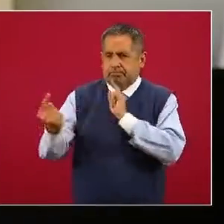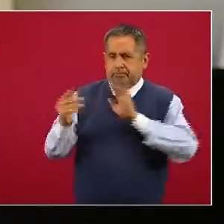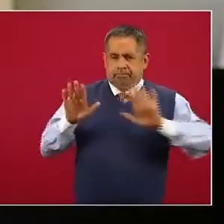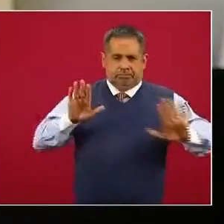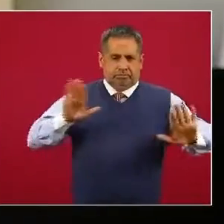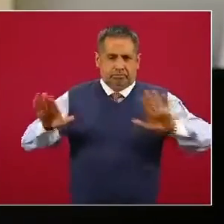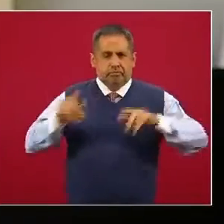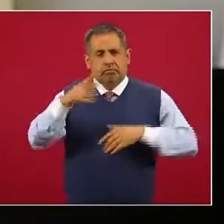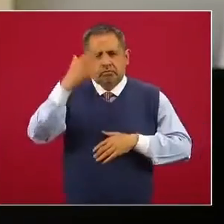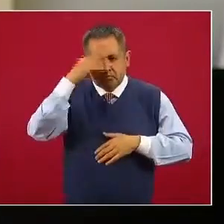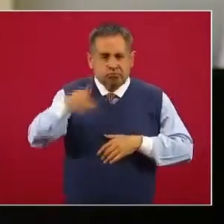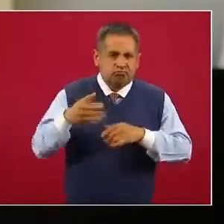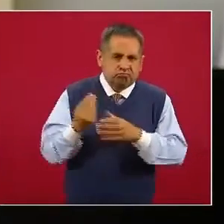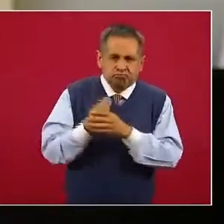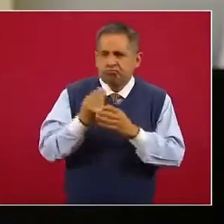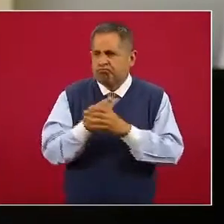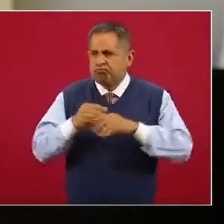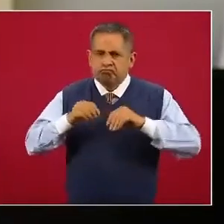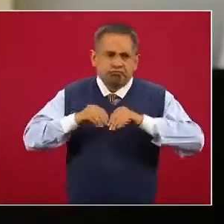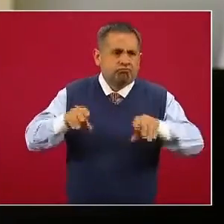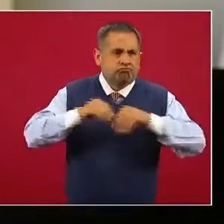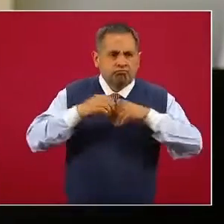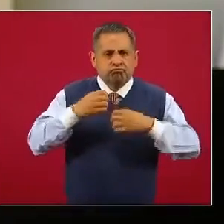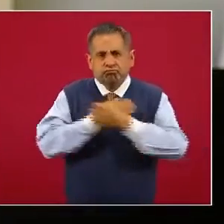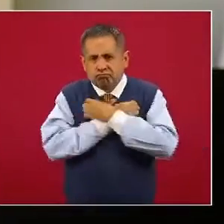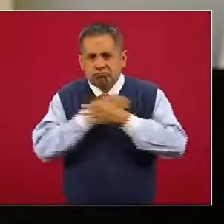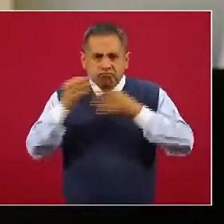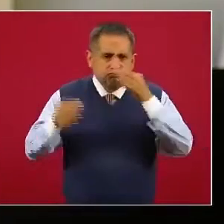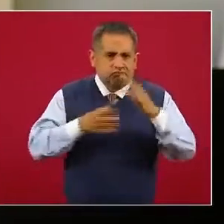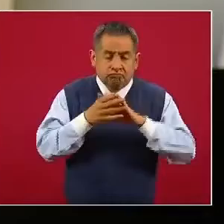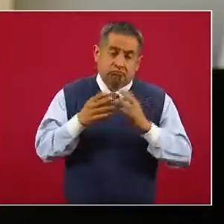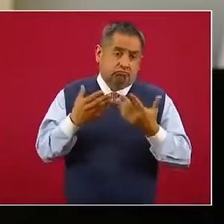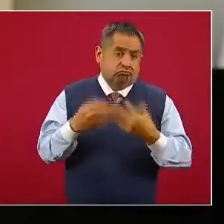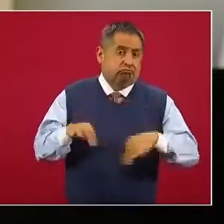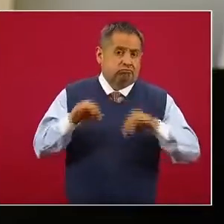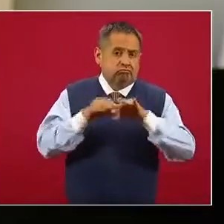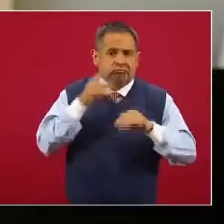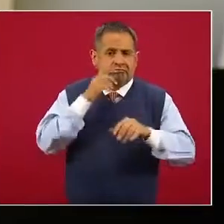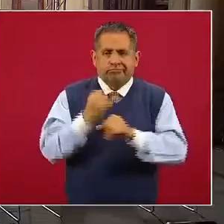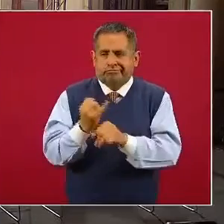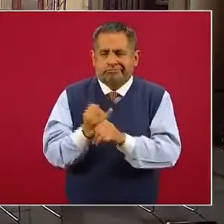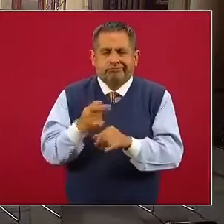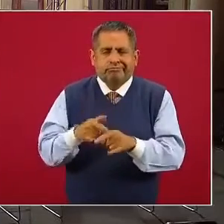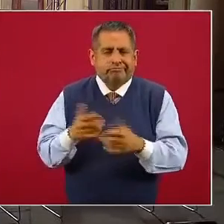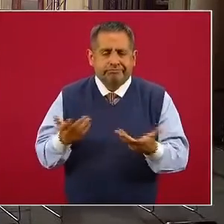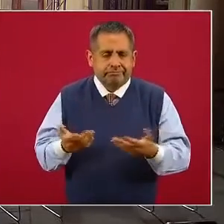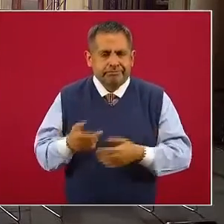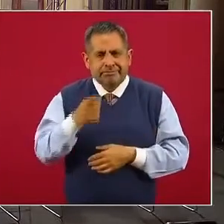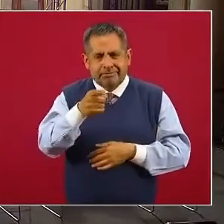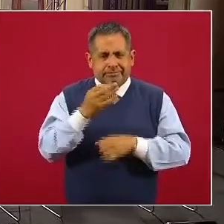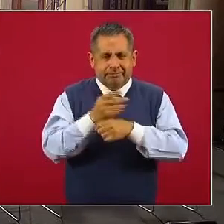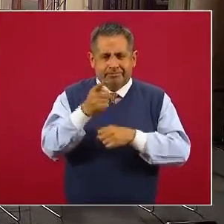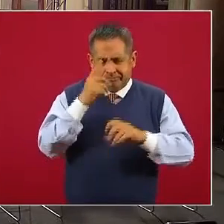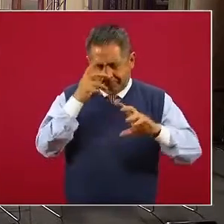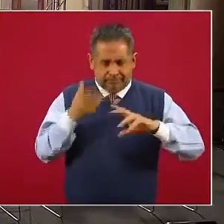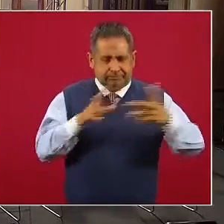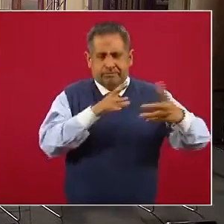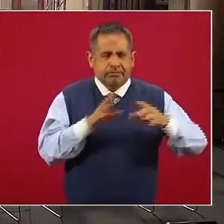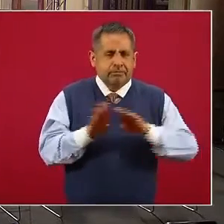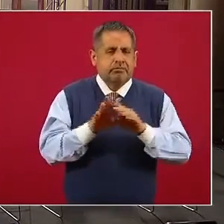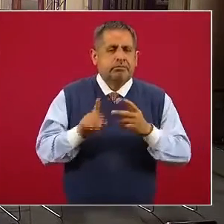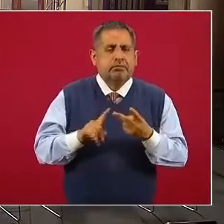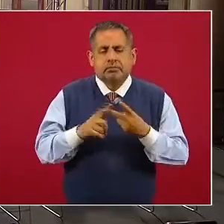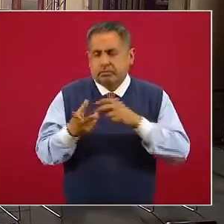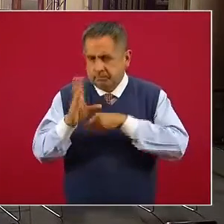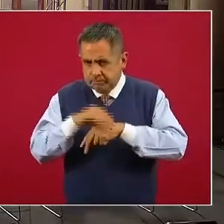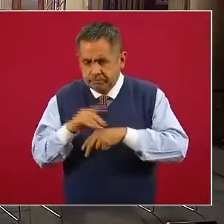ustedes fomentan mucho cursos educativos, etcétera, y pues toda la educación hoy es en línea. ¿Qué tanto se ha habido afectado? Y